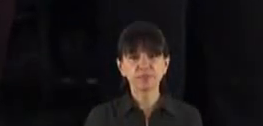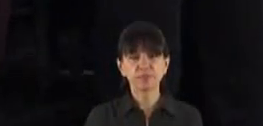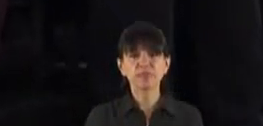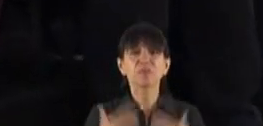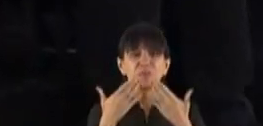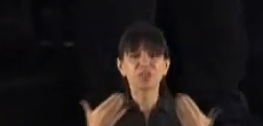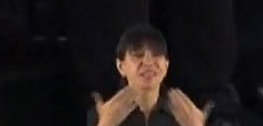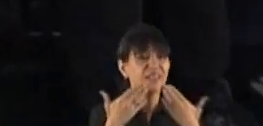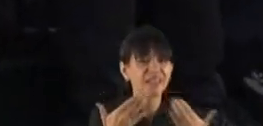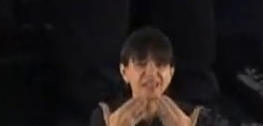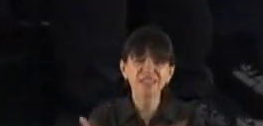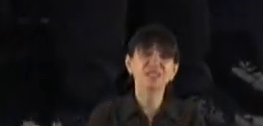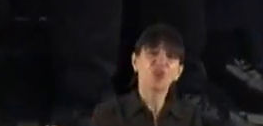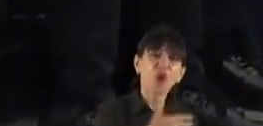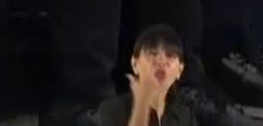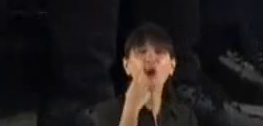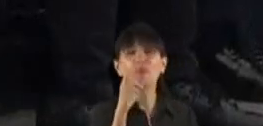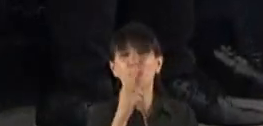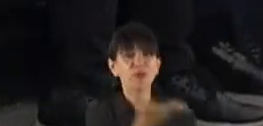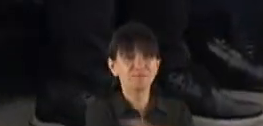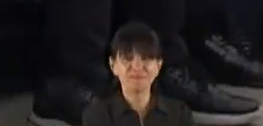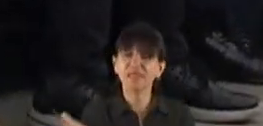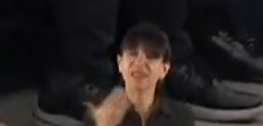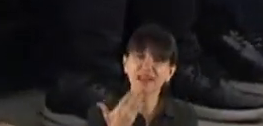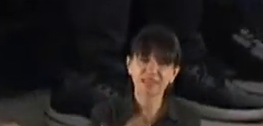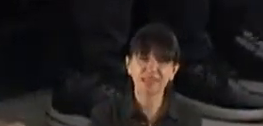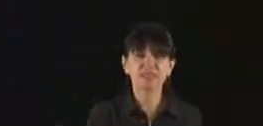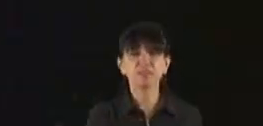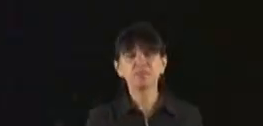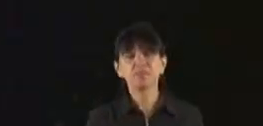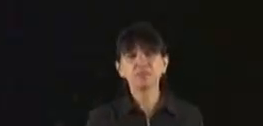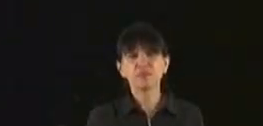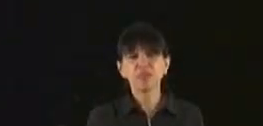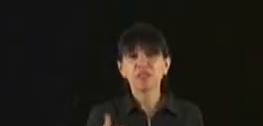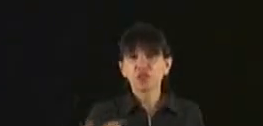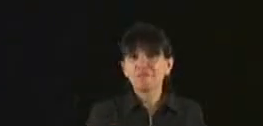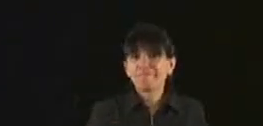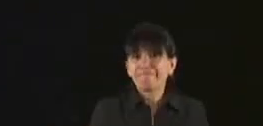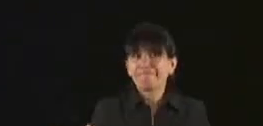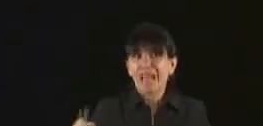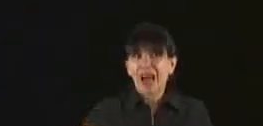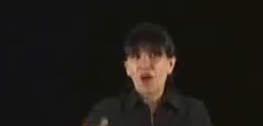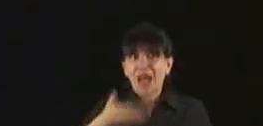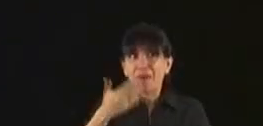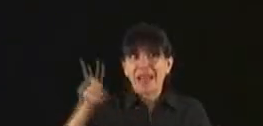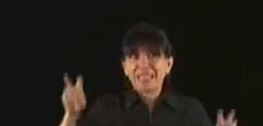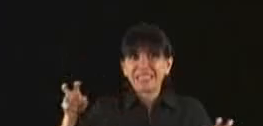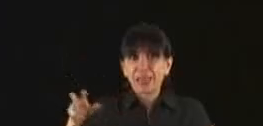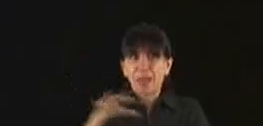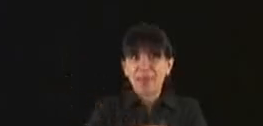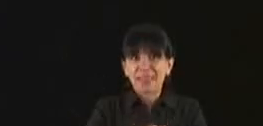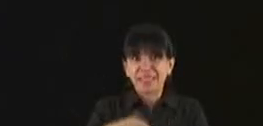Muchas gracias. Gracias a todos y todas. Gracias a todos y todas. Tengo las desventajas de ser un abogado hablando entre gente que sabe de